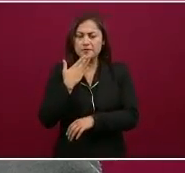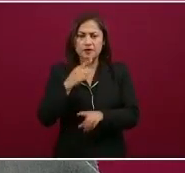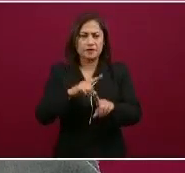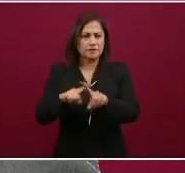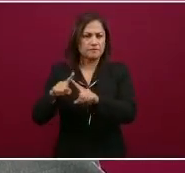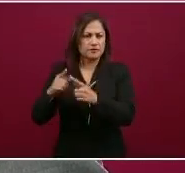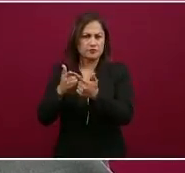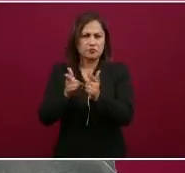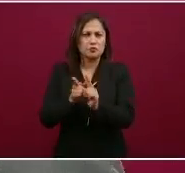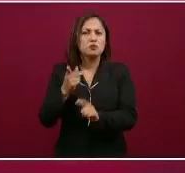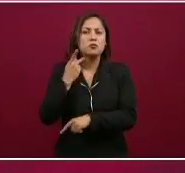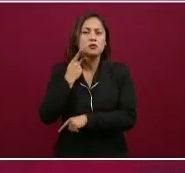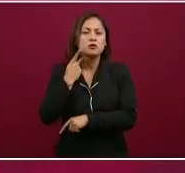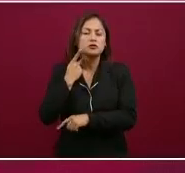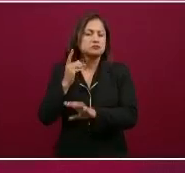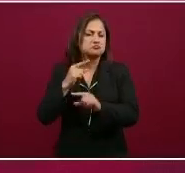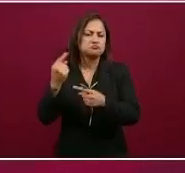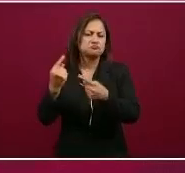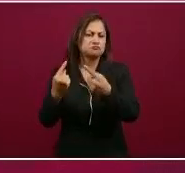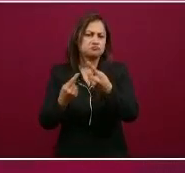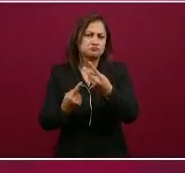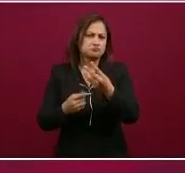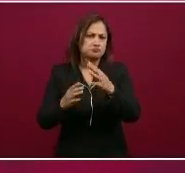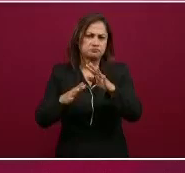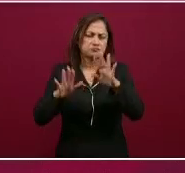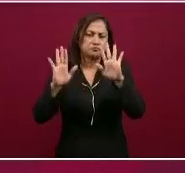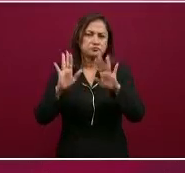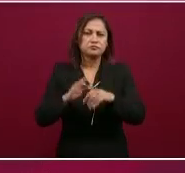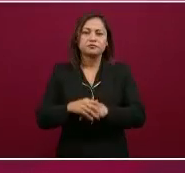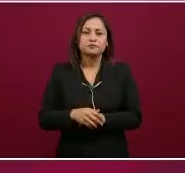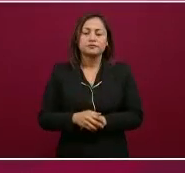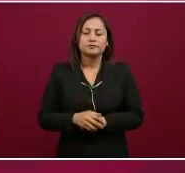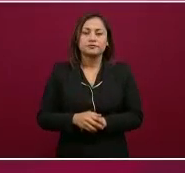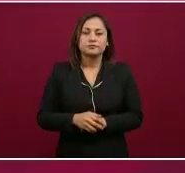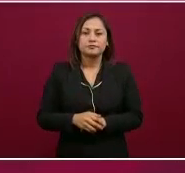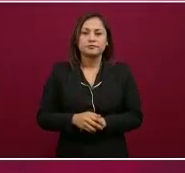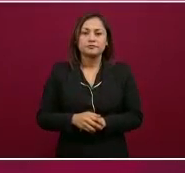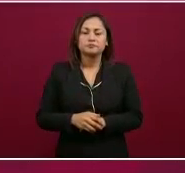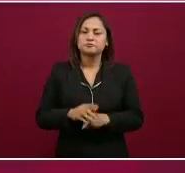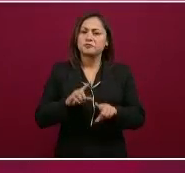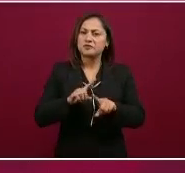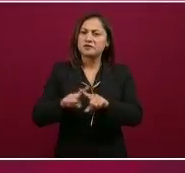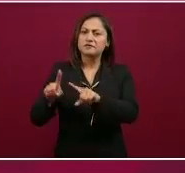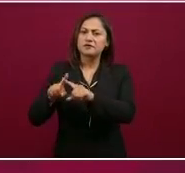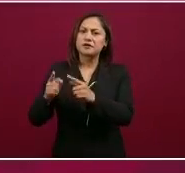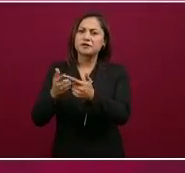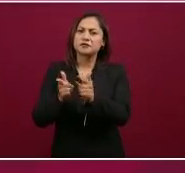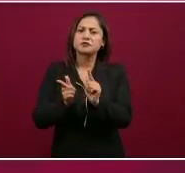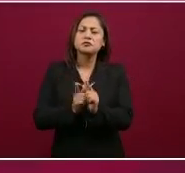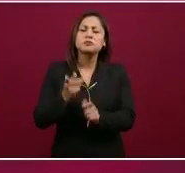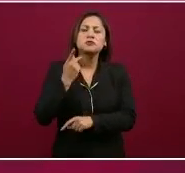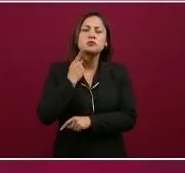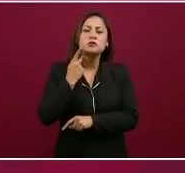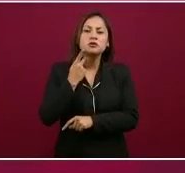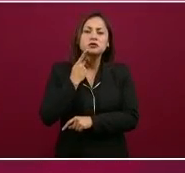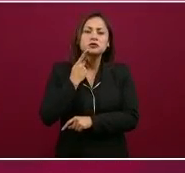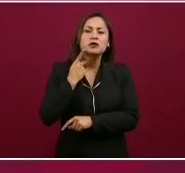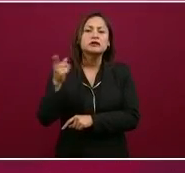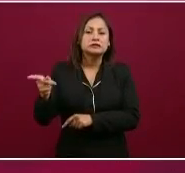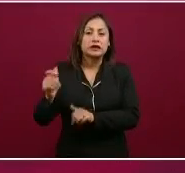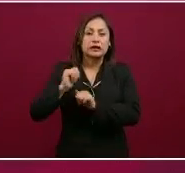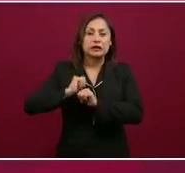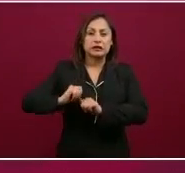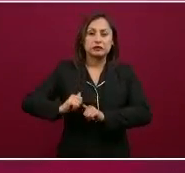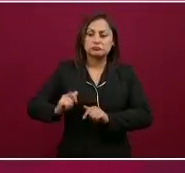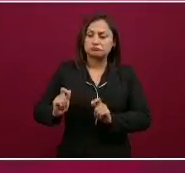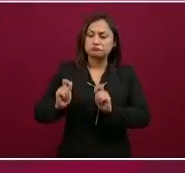partidos, por hablar de organizaciones políticas que impulsaron a estas autoridades. Lo cierto